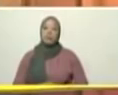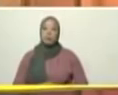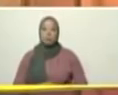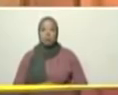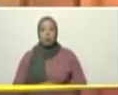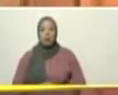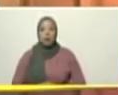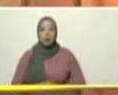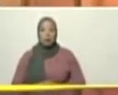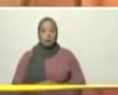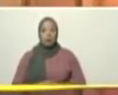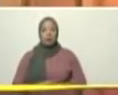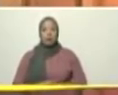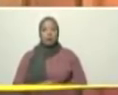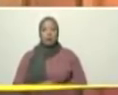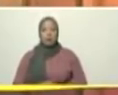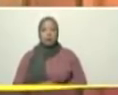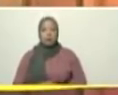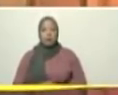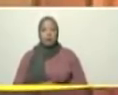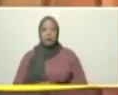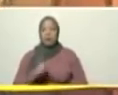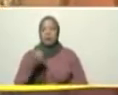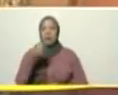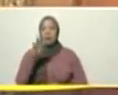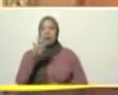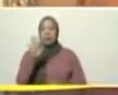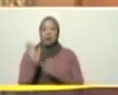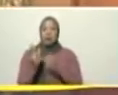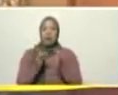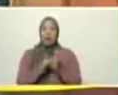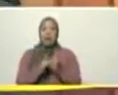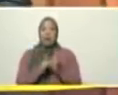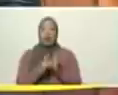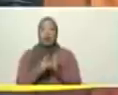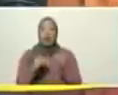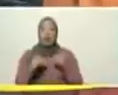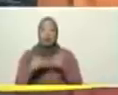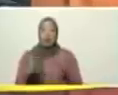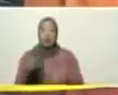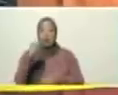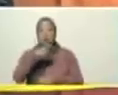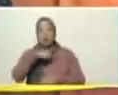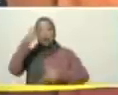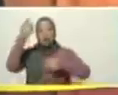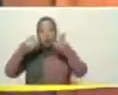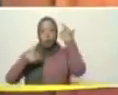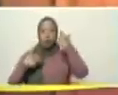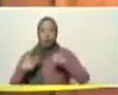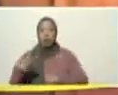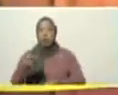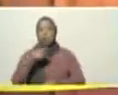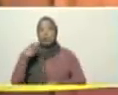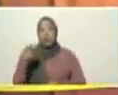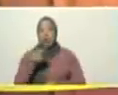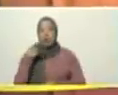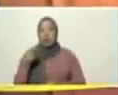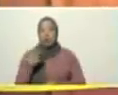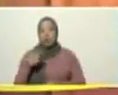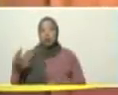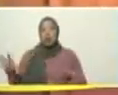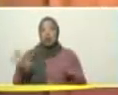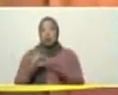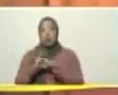del 14 de abril en esta misma puerta vimos entrar al comandante Chávez rescatado por la